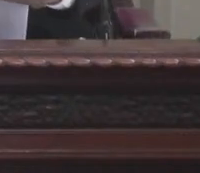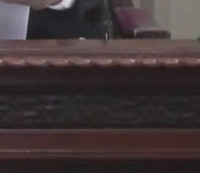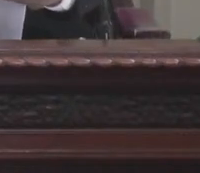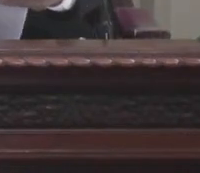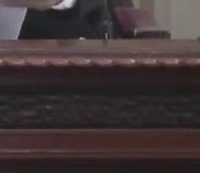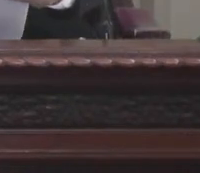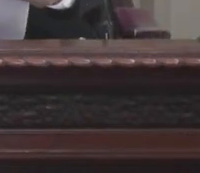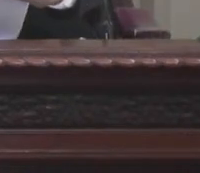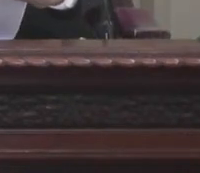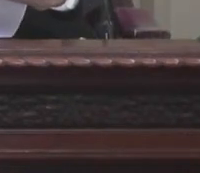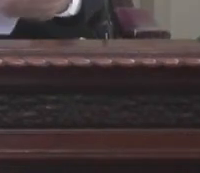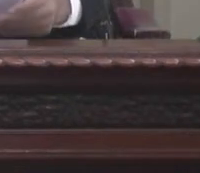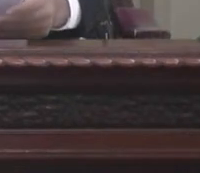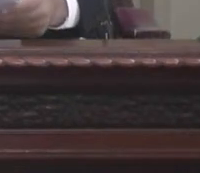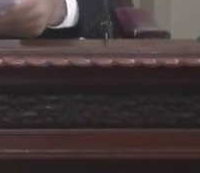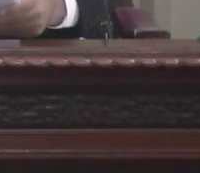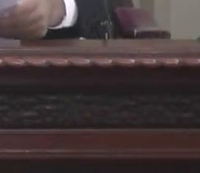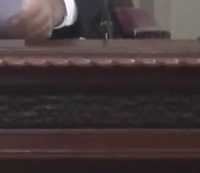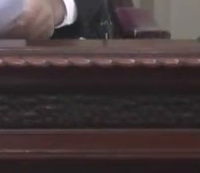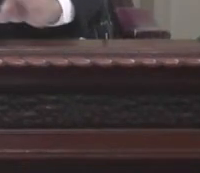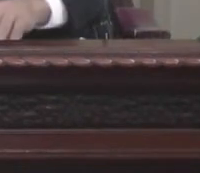Artículo tercero, aprobado.